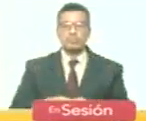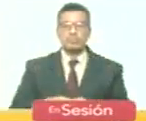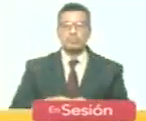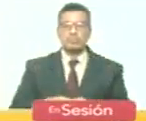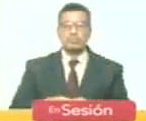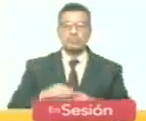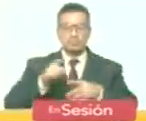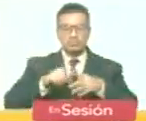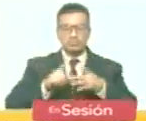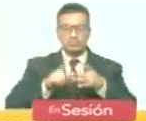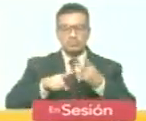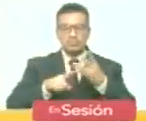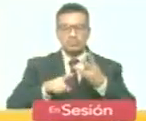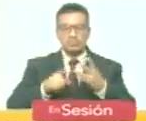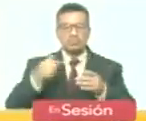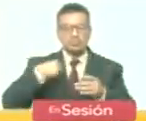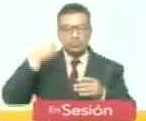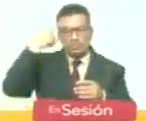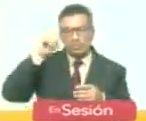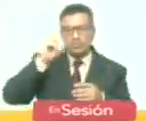una cosa es incluso